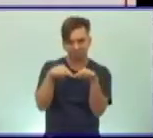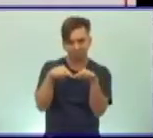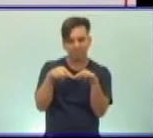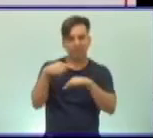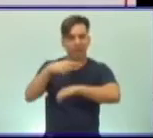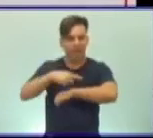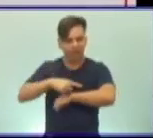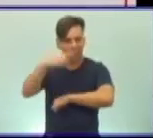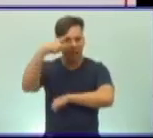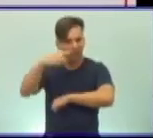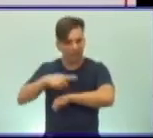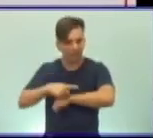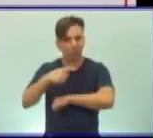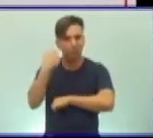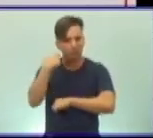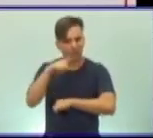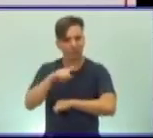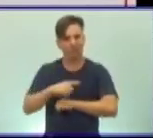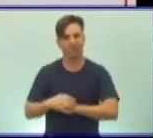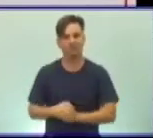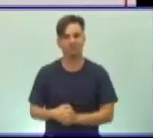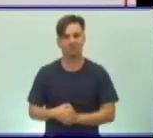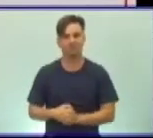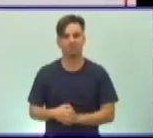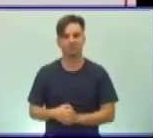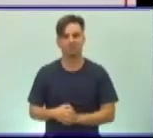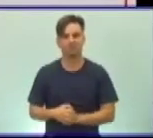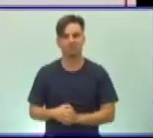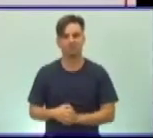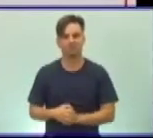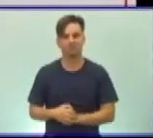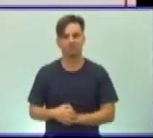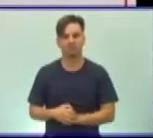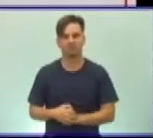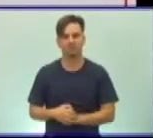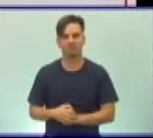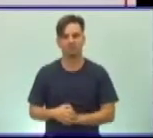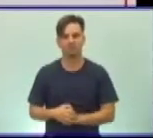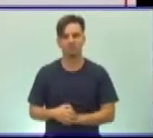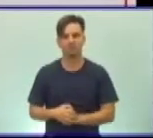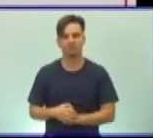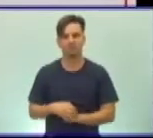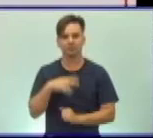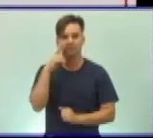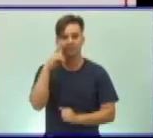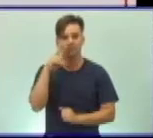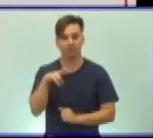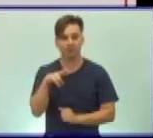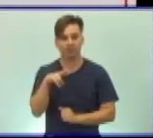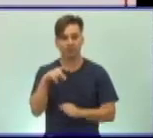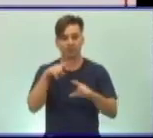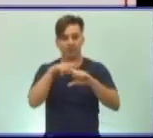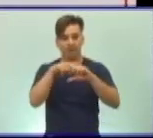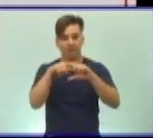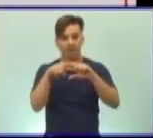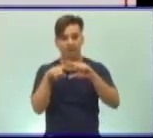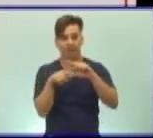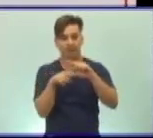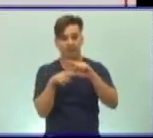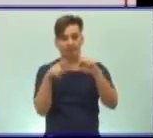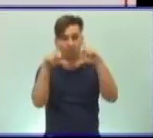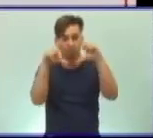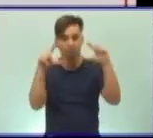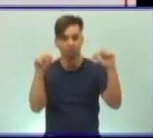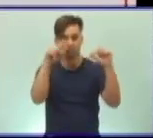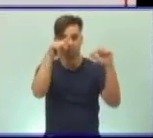ABC. Pero además que el ángulo C, o sea, el ángulo ACB, es de 90 grados porque